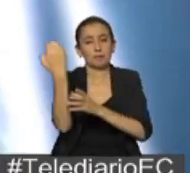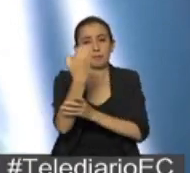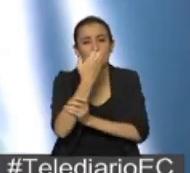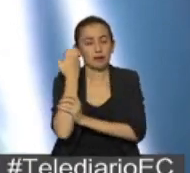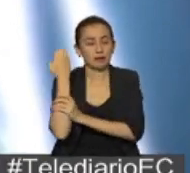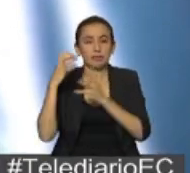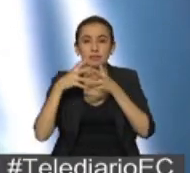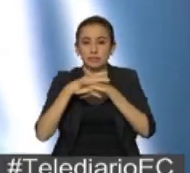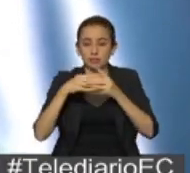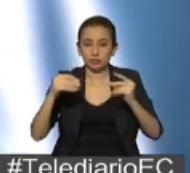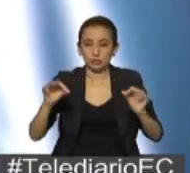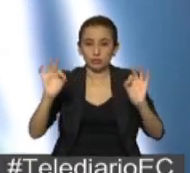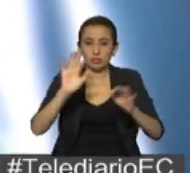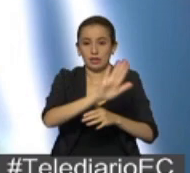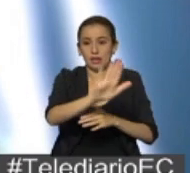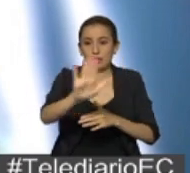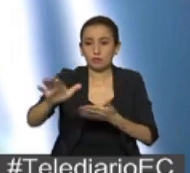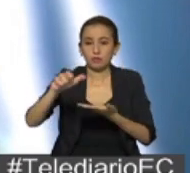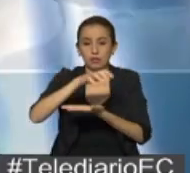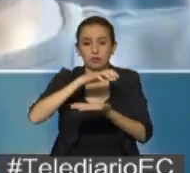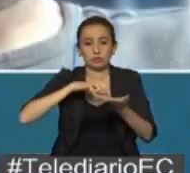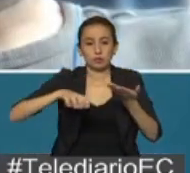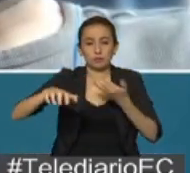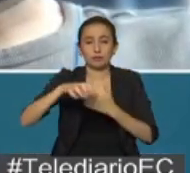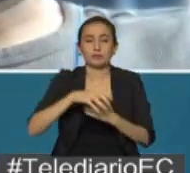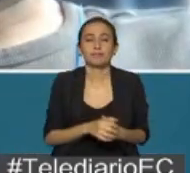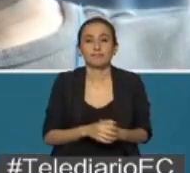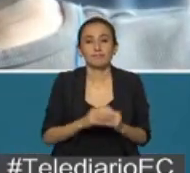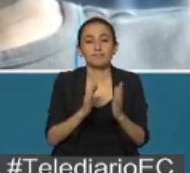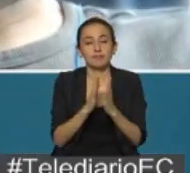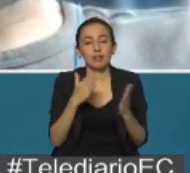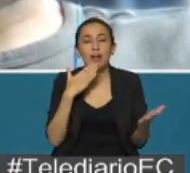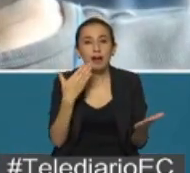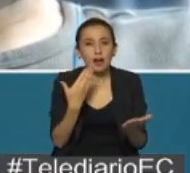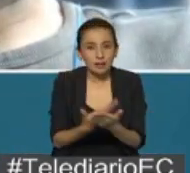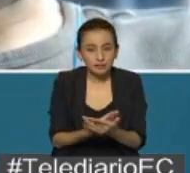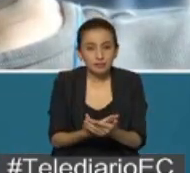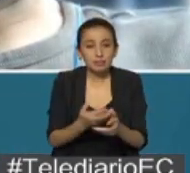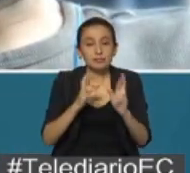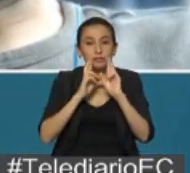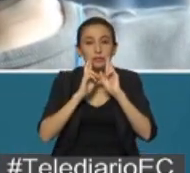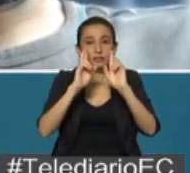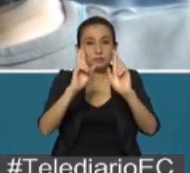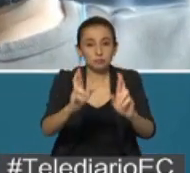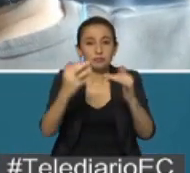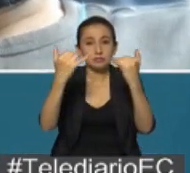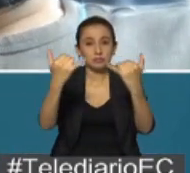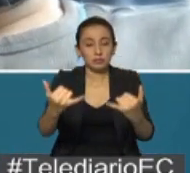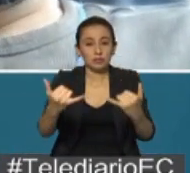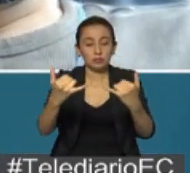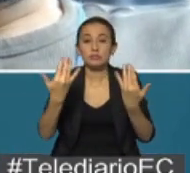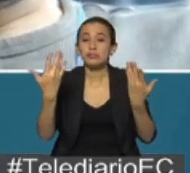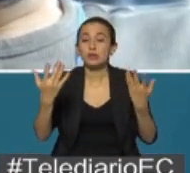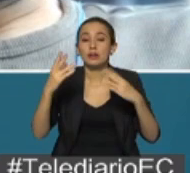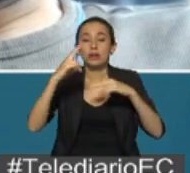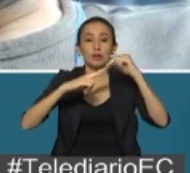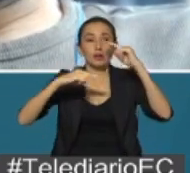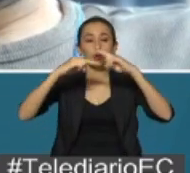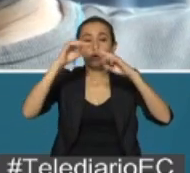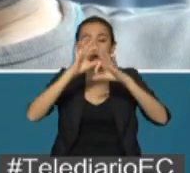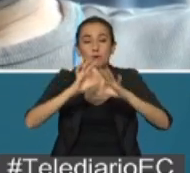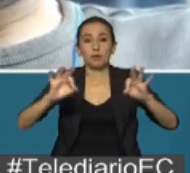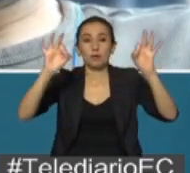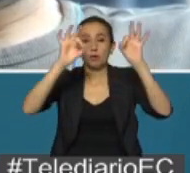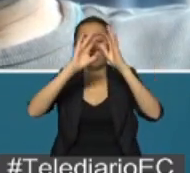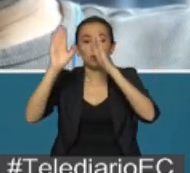sanitaria en cada uno de nuestros territorios. Le agradecemos mucho, economista, por su intervención en esta mañana frente a la reestructuración de la deuda que